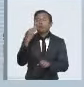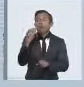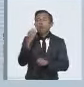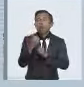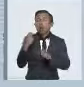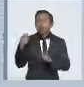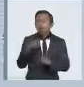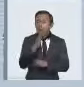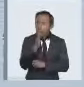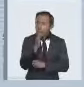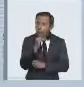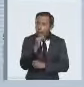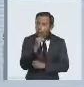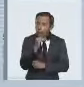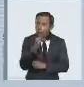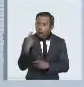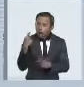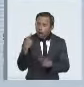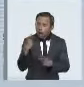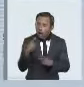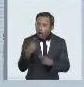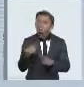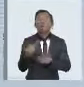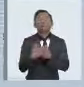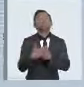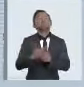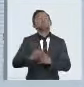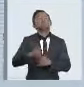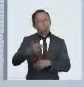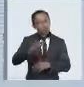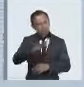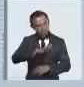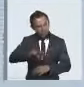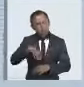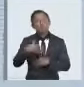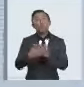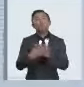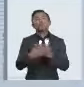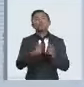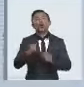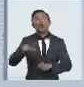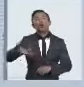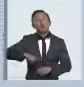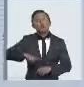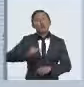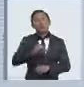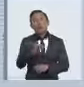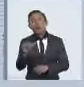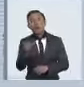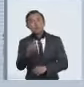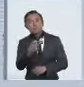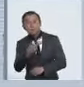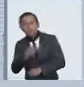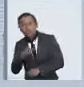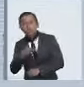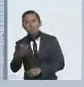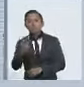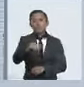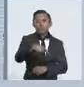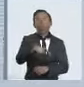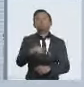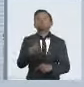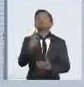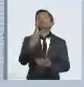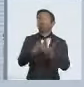tiempos, un gobierno que represente a pobres y a ricos. El gobierno dejará de estar